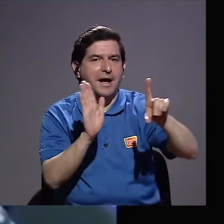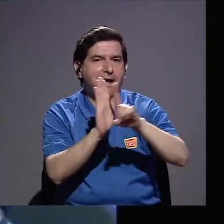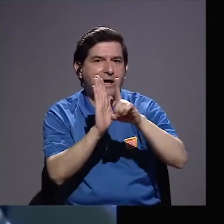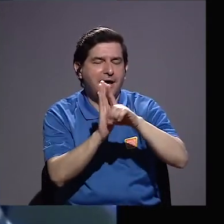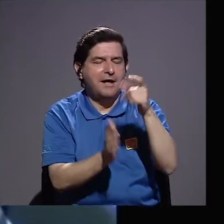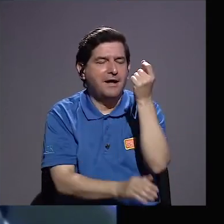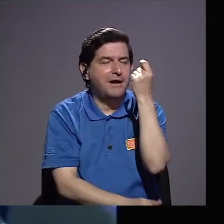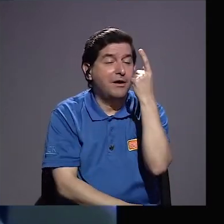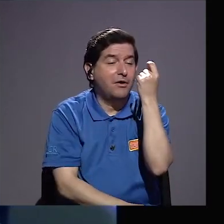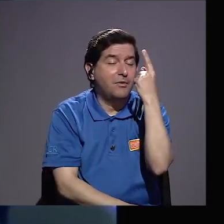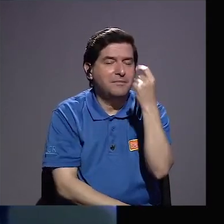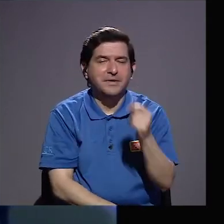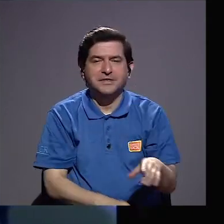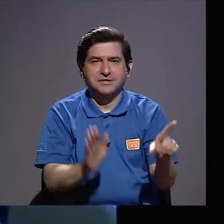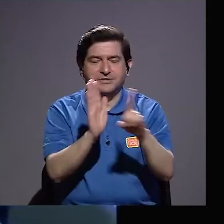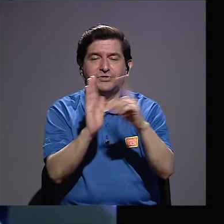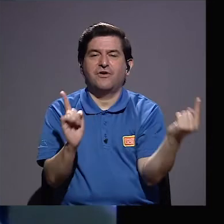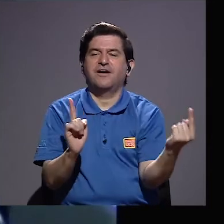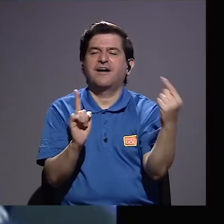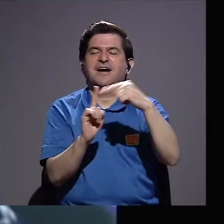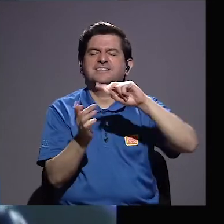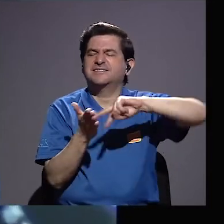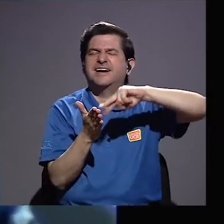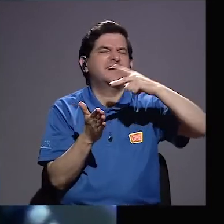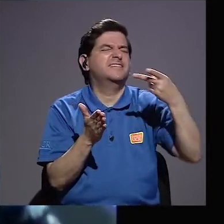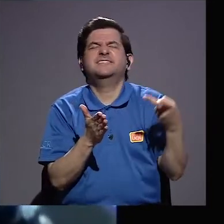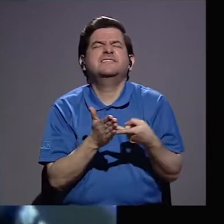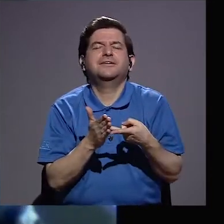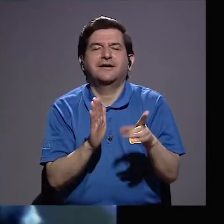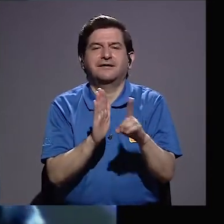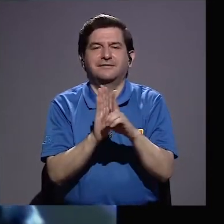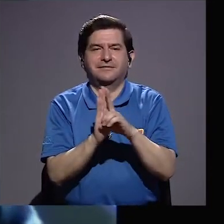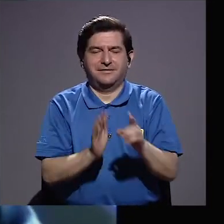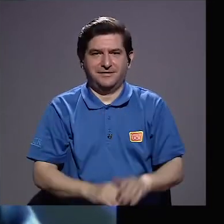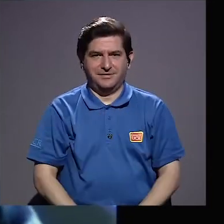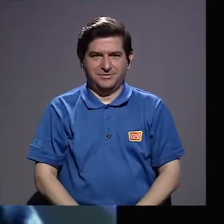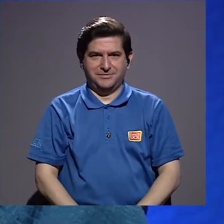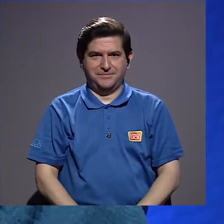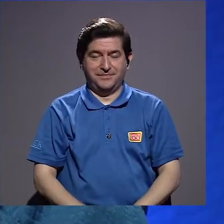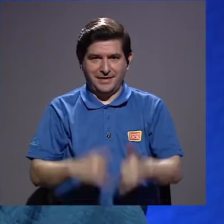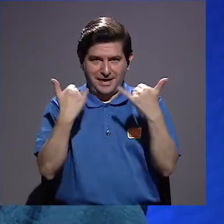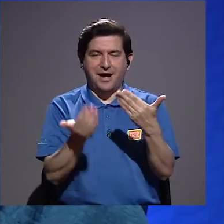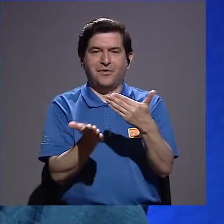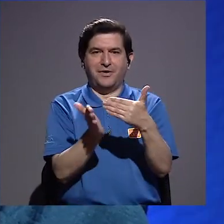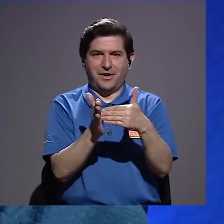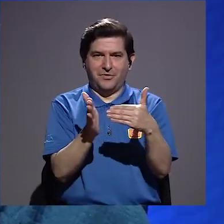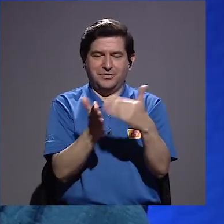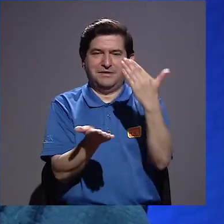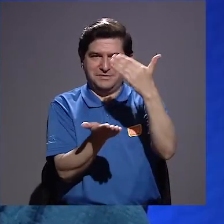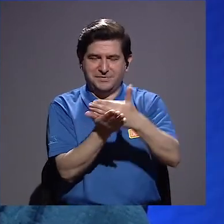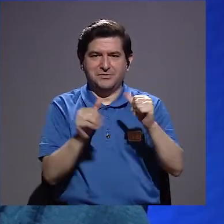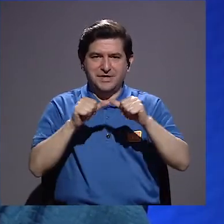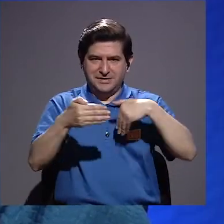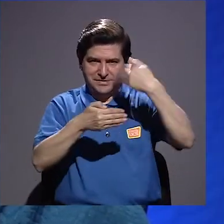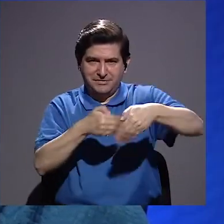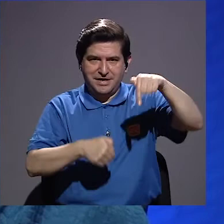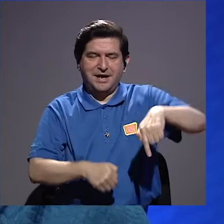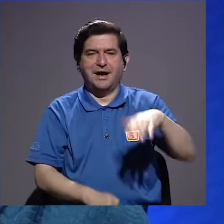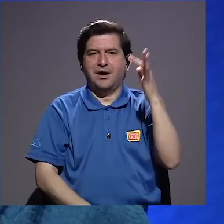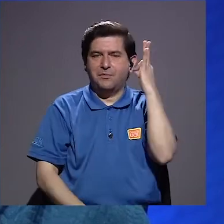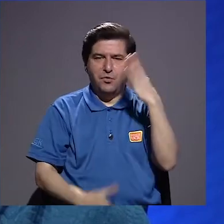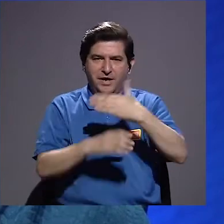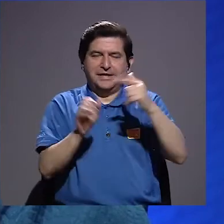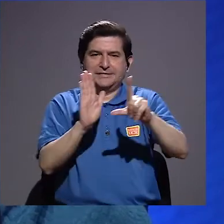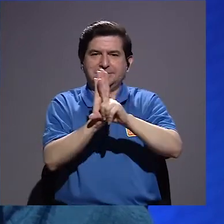el derecho, la forma en que se entiende el derecho y hasta qué es el derecho. Doña Alda, vamos a hacer una nueva pausa y ya